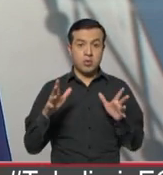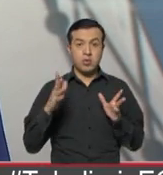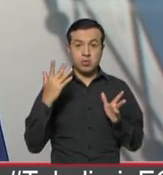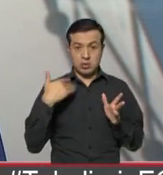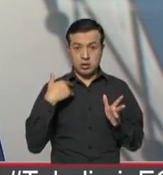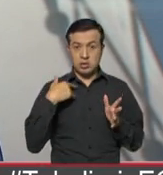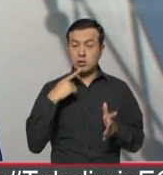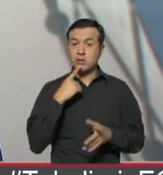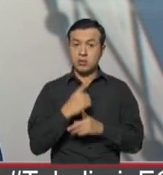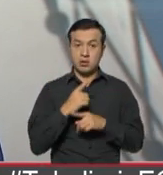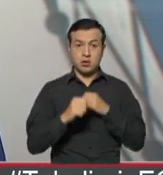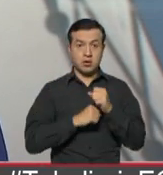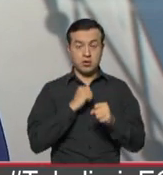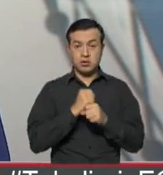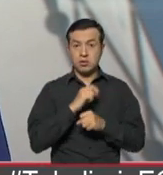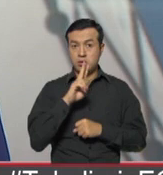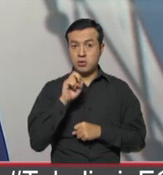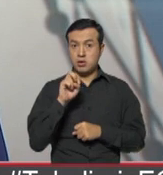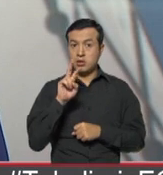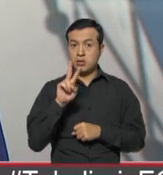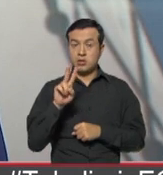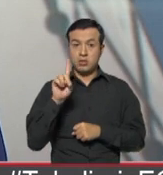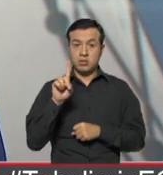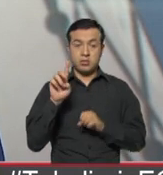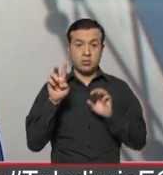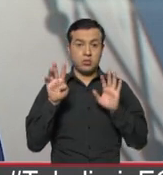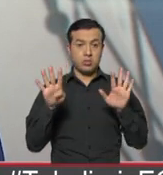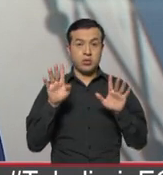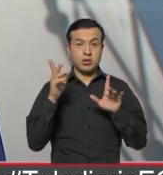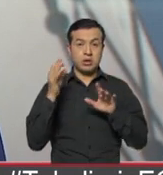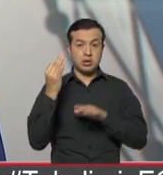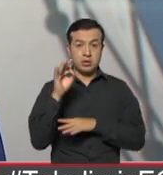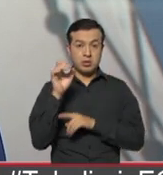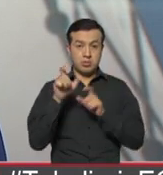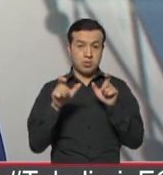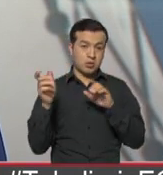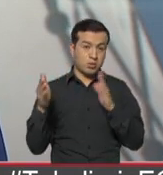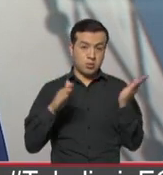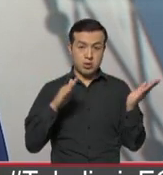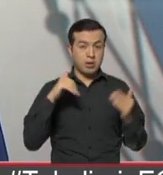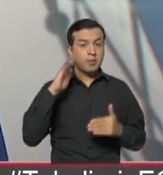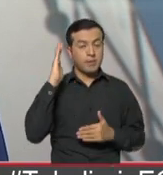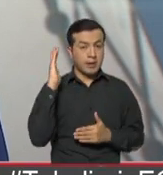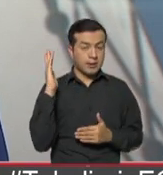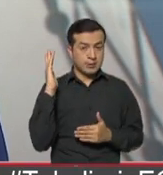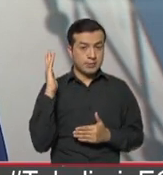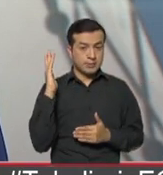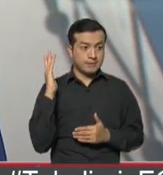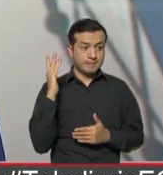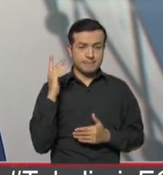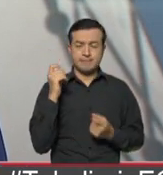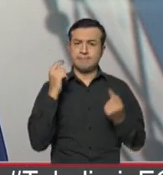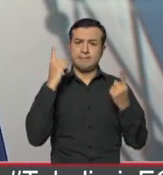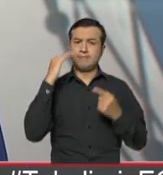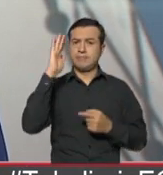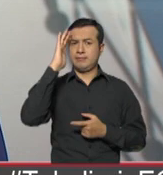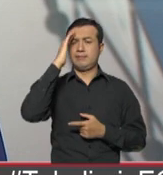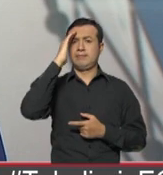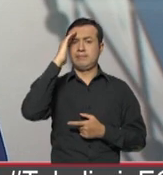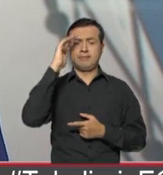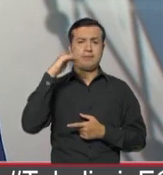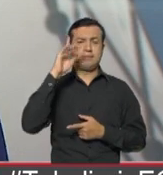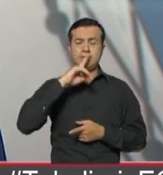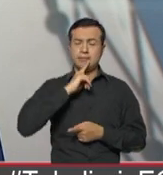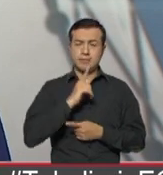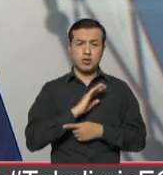Tenemos ya en este 2019 algo más de 19 personas fallecidas y resulta preocupante saber